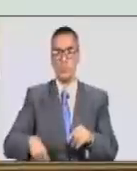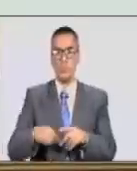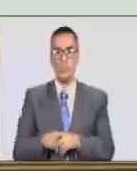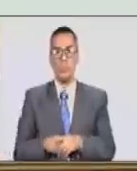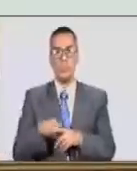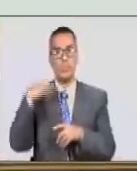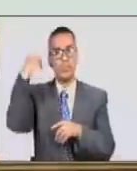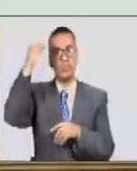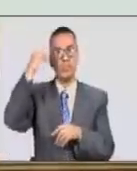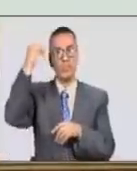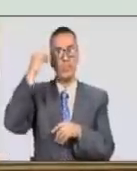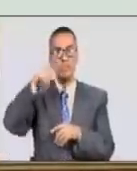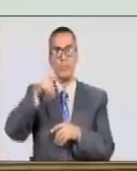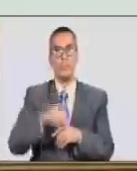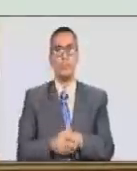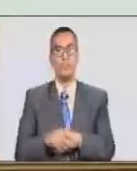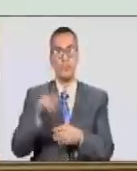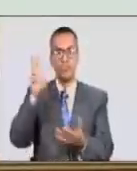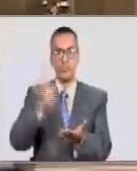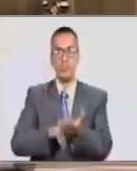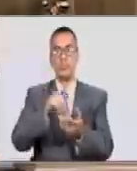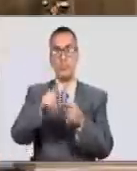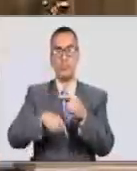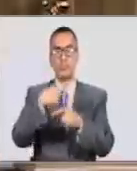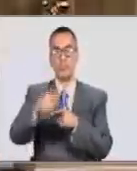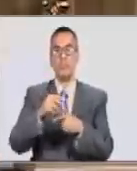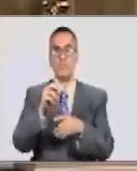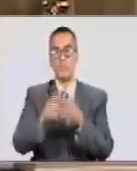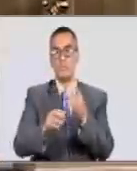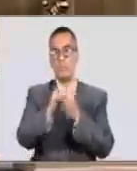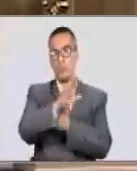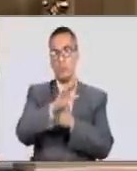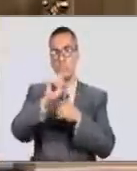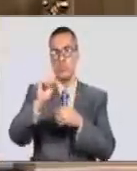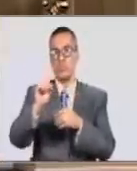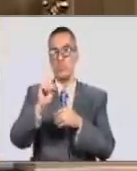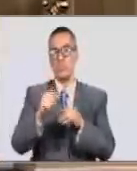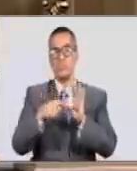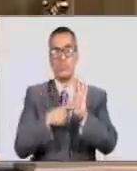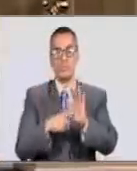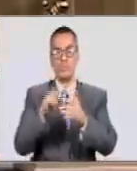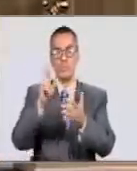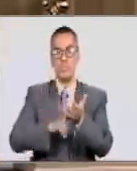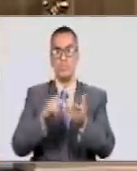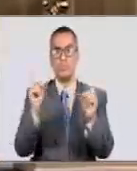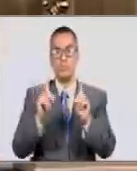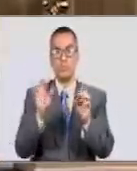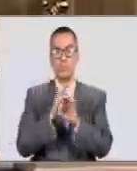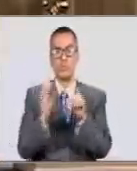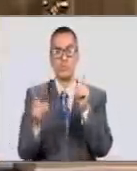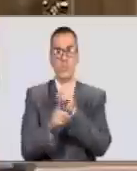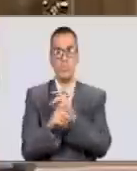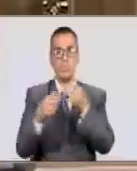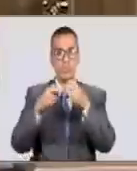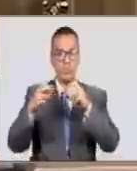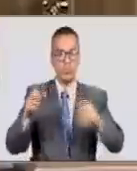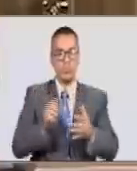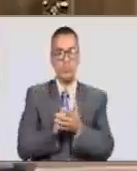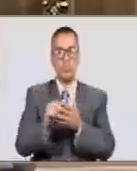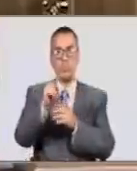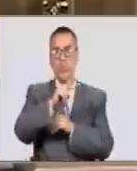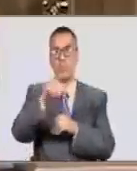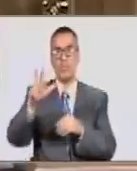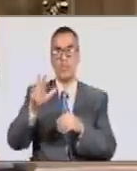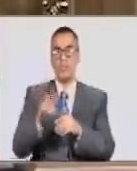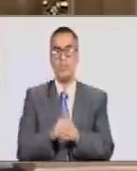En consideración, aprobado. Siguiente. 51º, se propone aprobar sin modificación el epígrafe del artículo